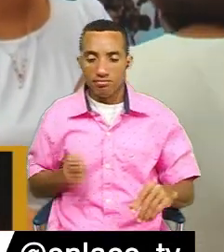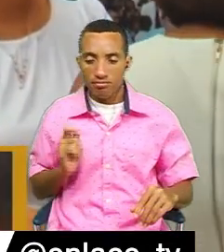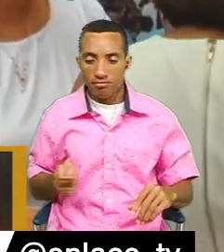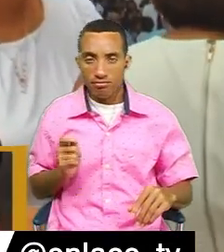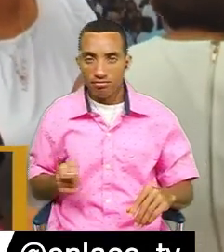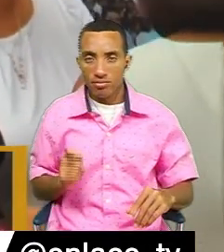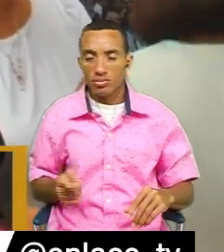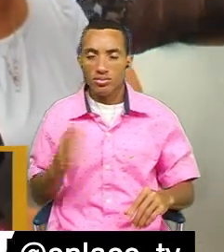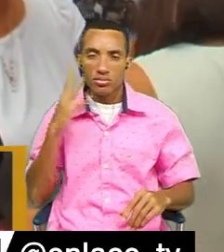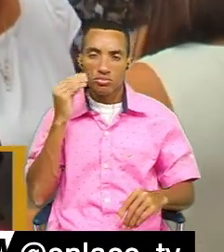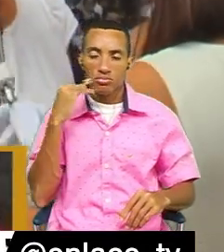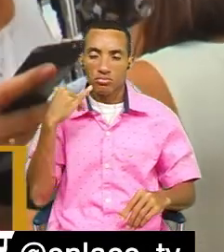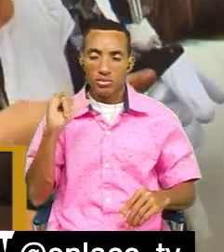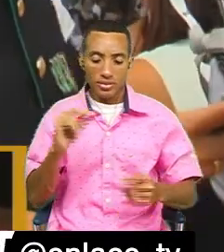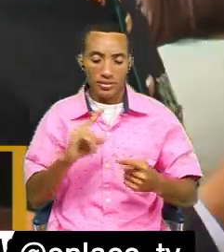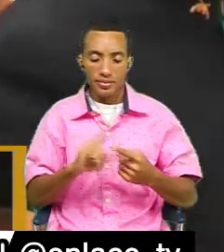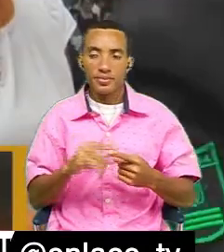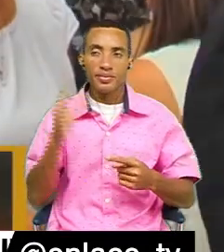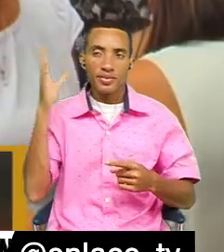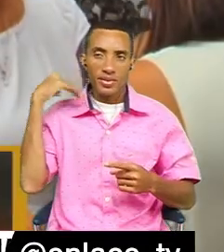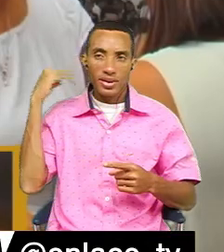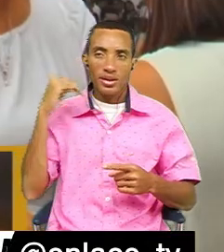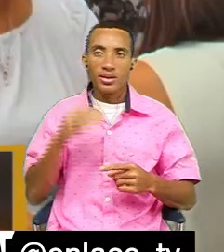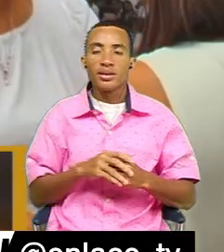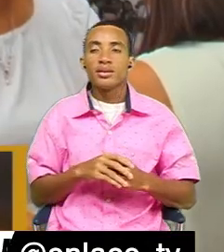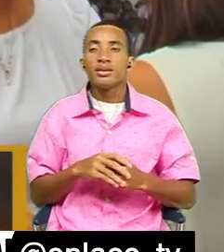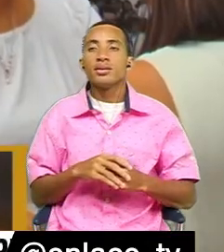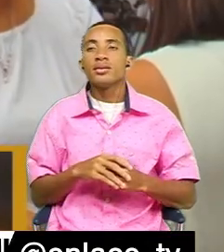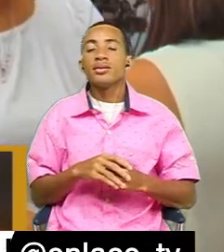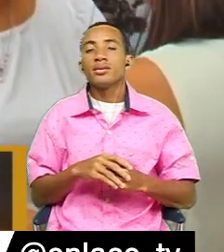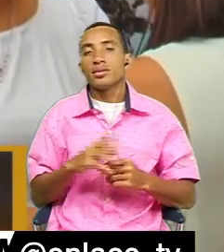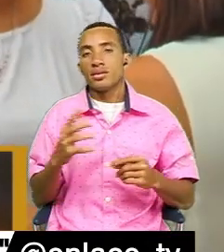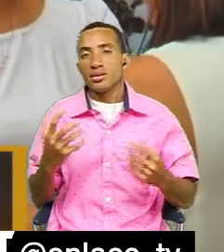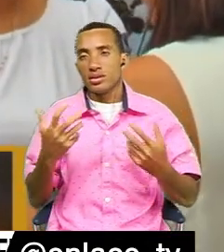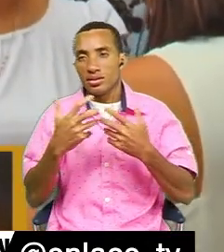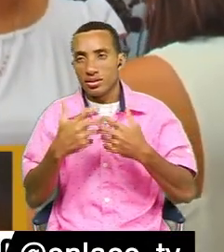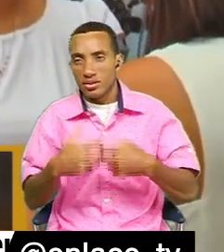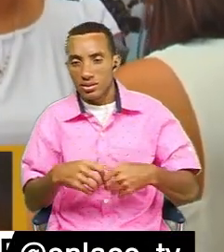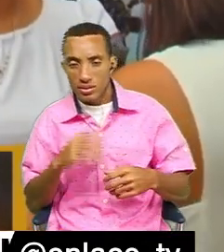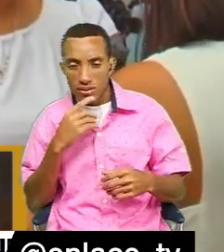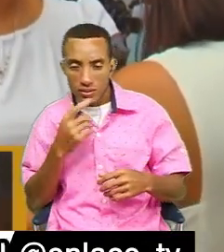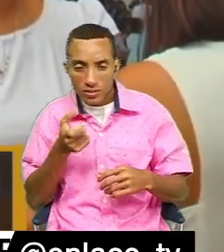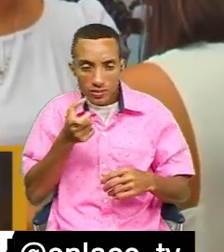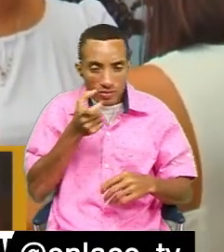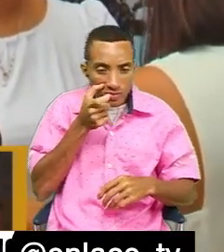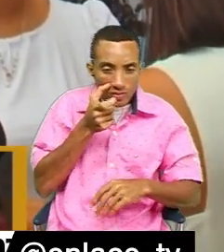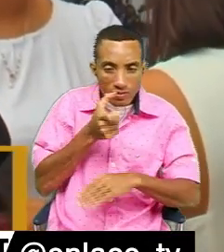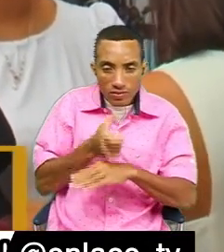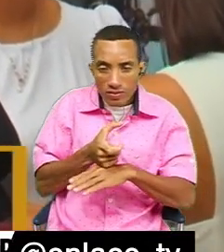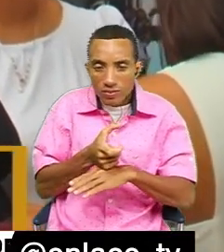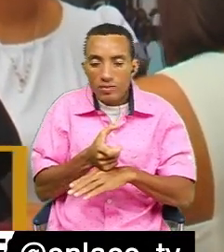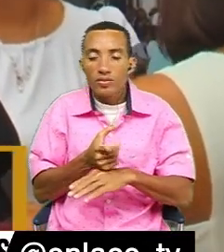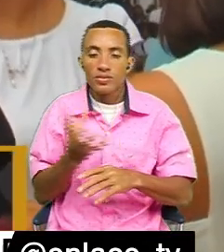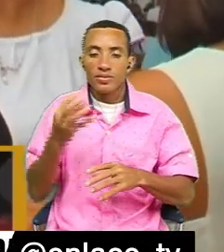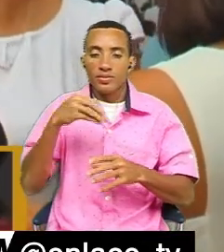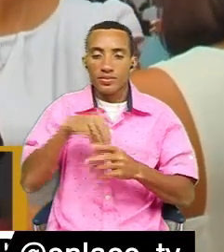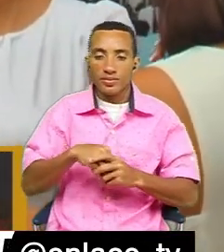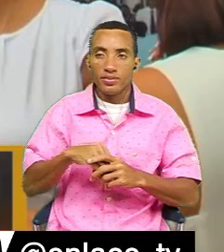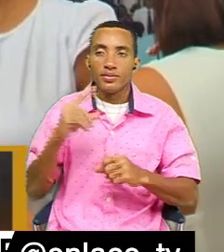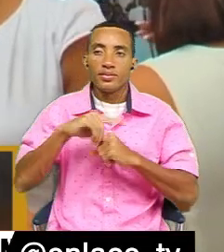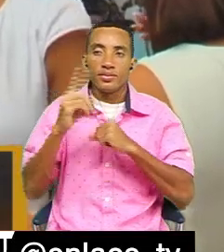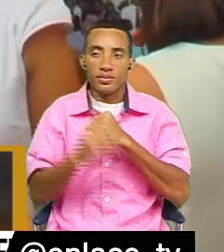que venía trabajando con nosotros también como contratista. Pasa a Control Interno Disciplinario. Vladimir